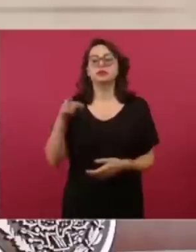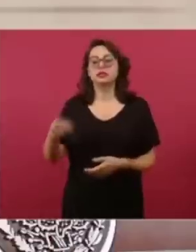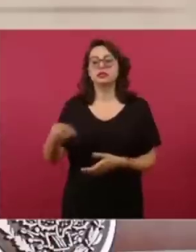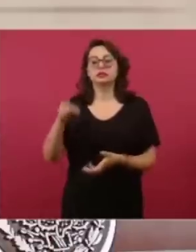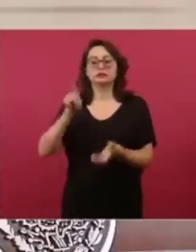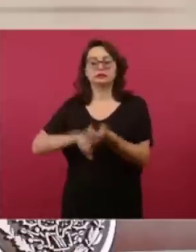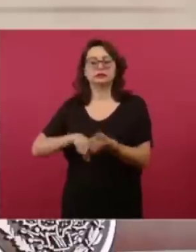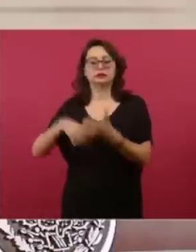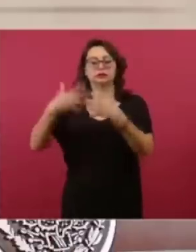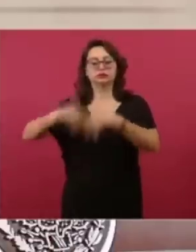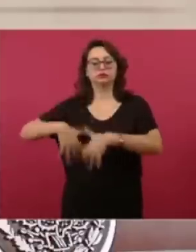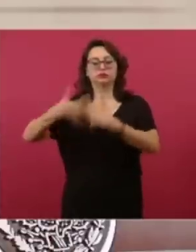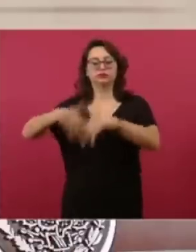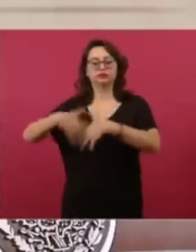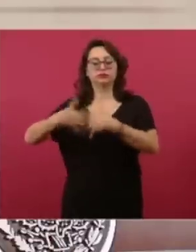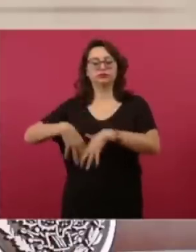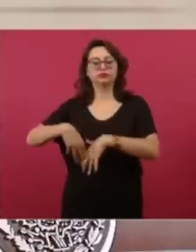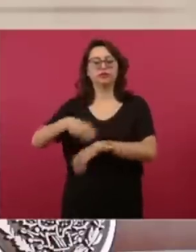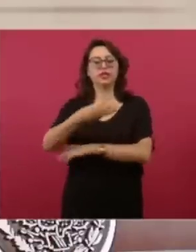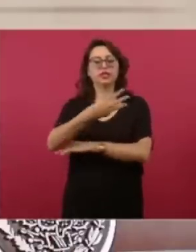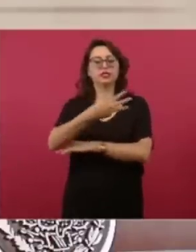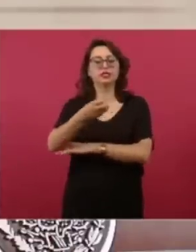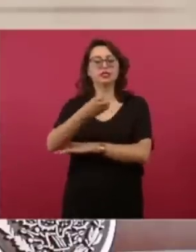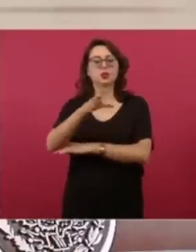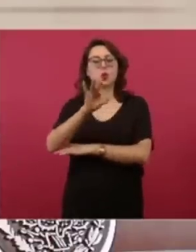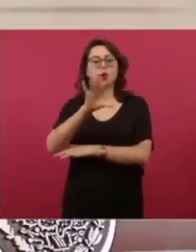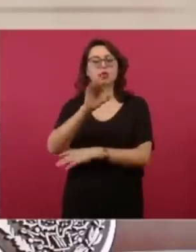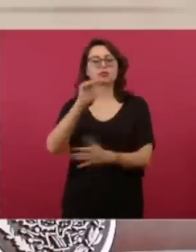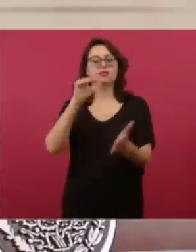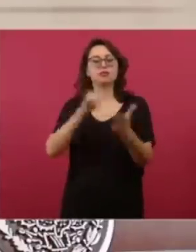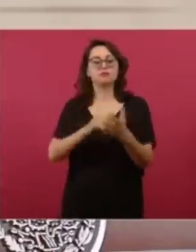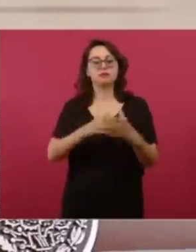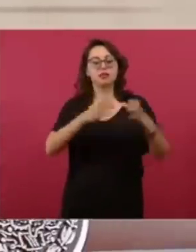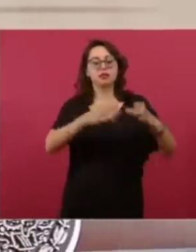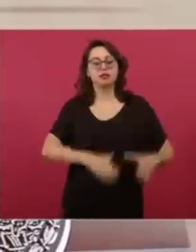340 mil barriles. ¿Saben cuánto tiempo